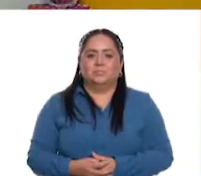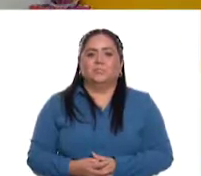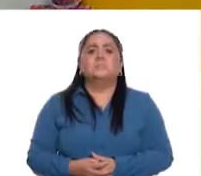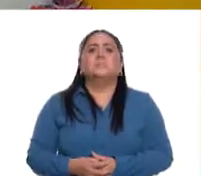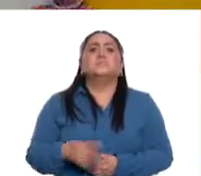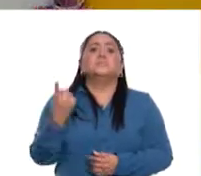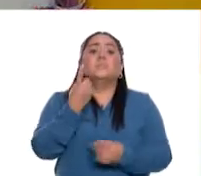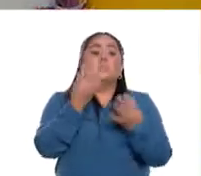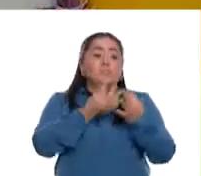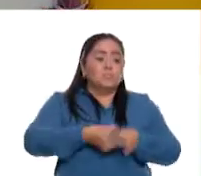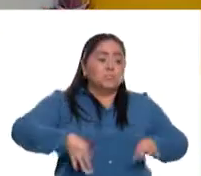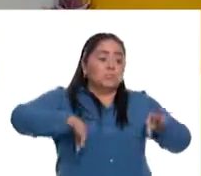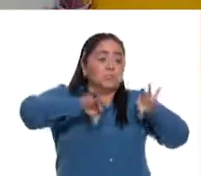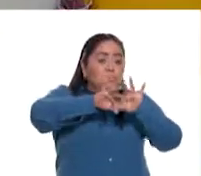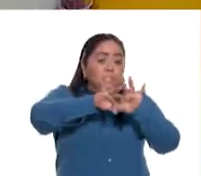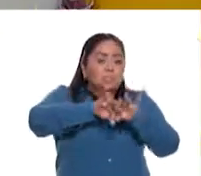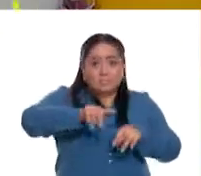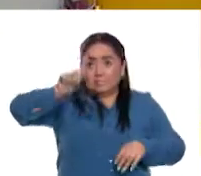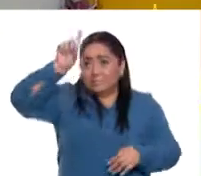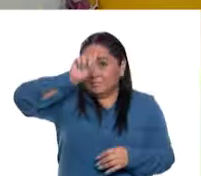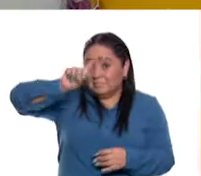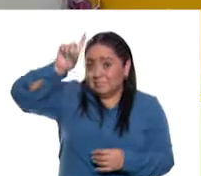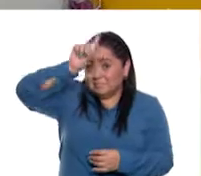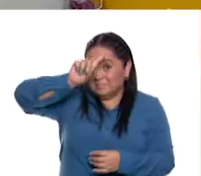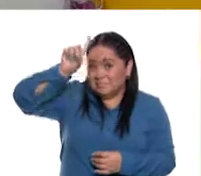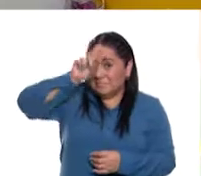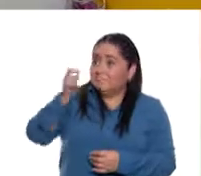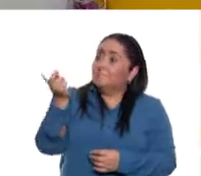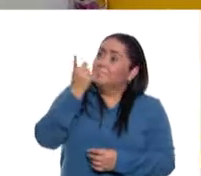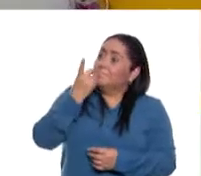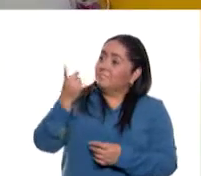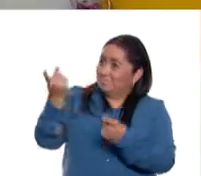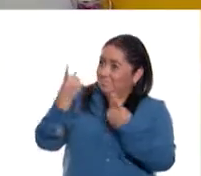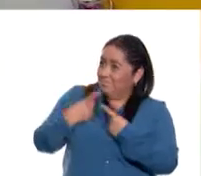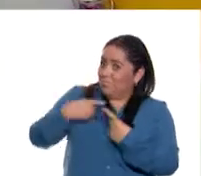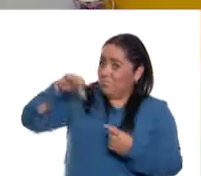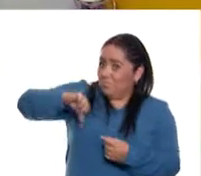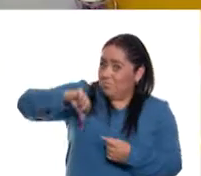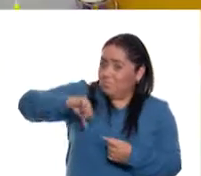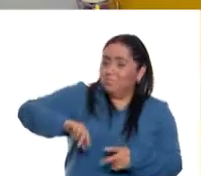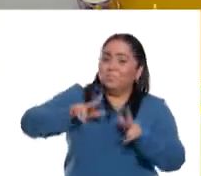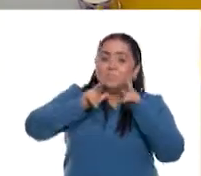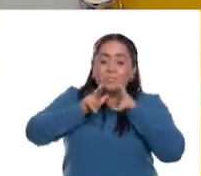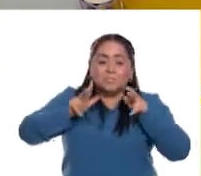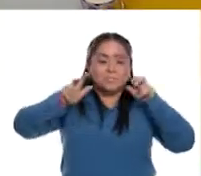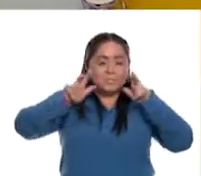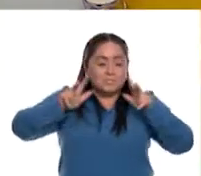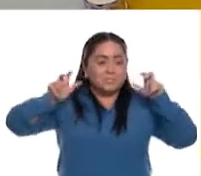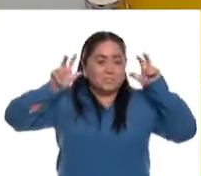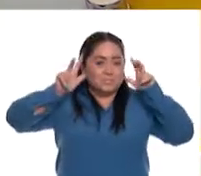¡Qué importantes recomendaciones nos diste hoy, ajo listo!